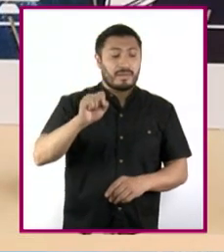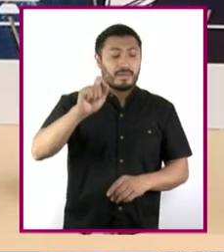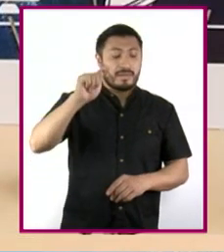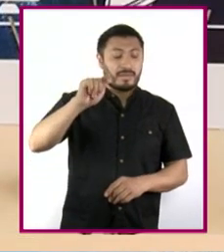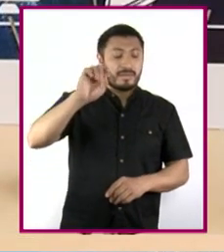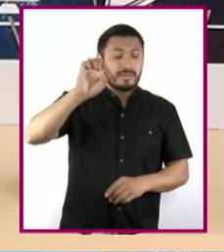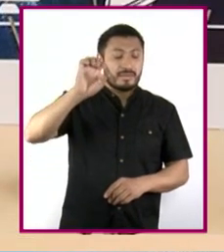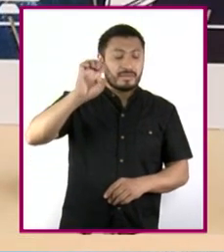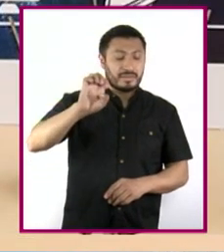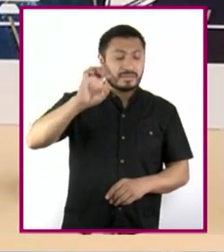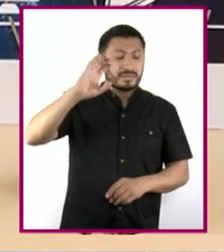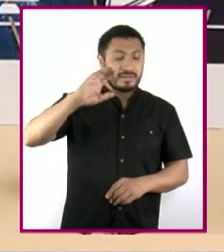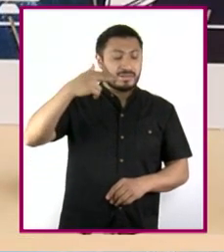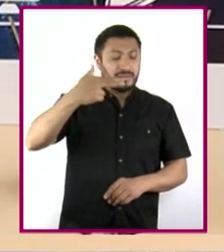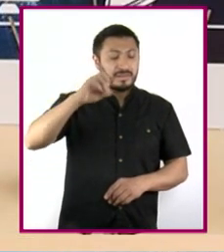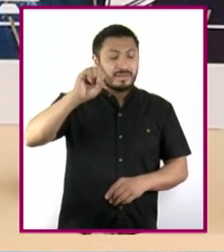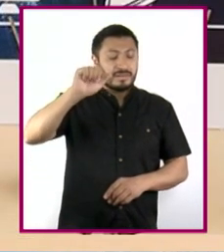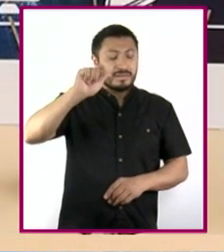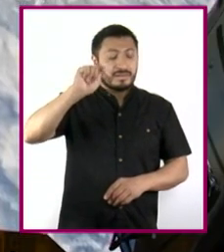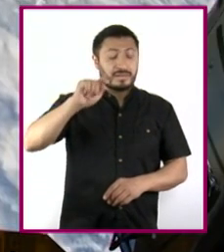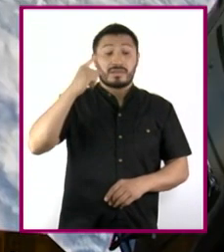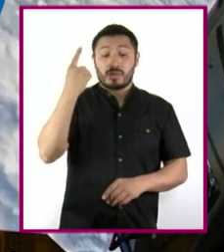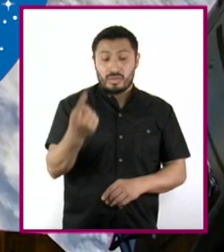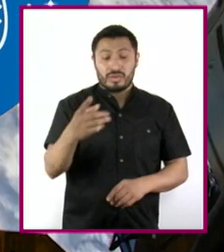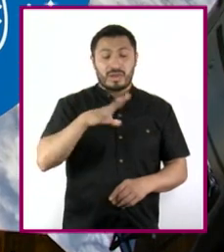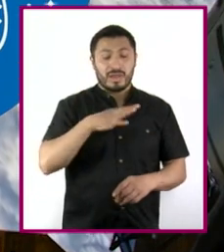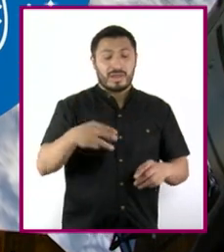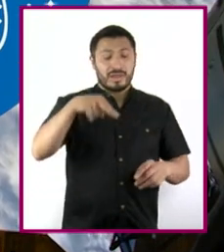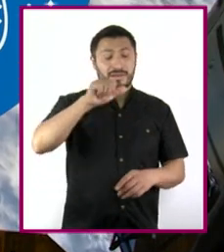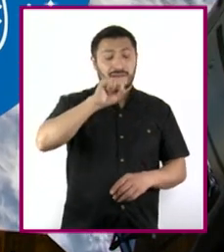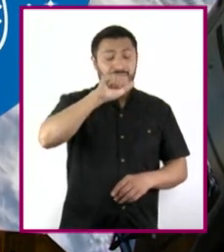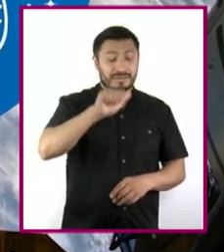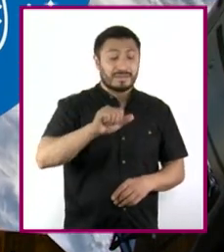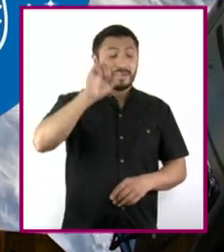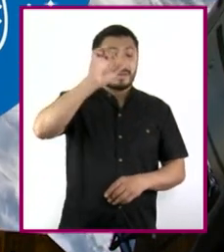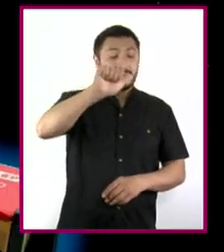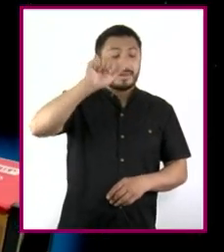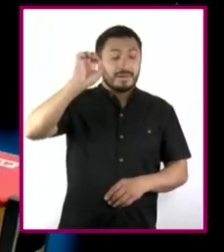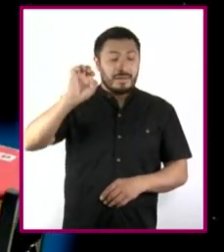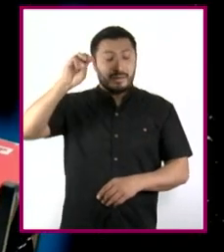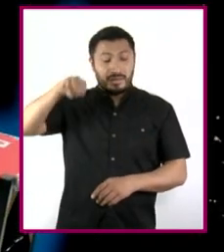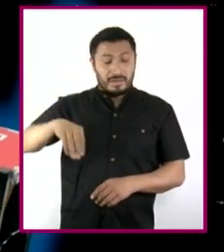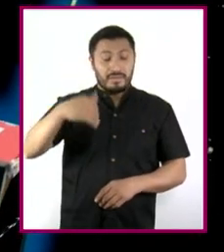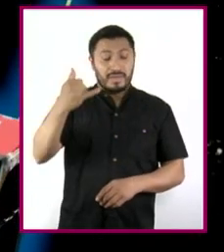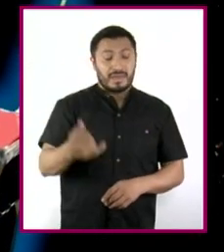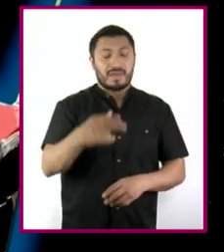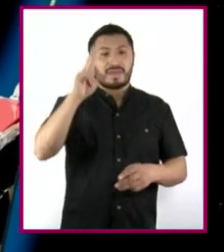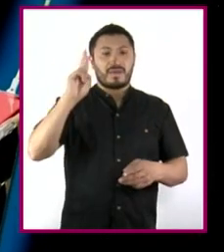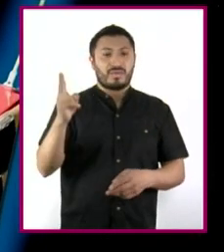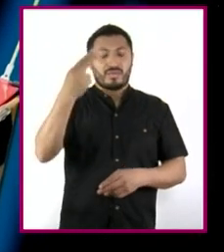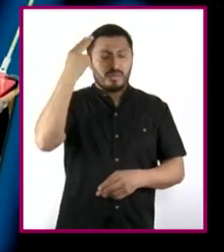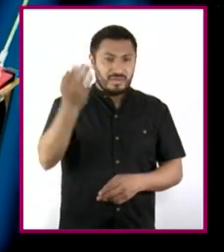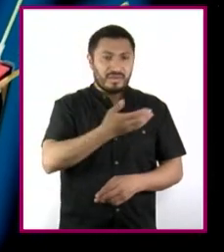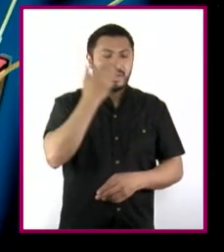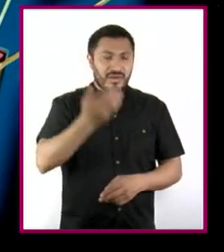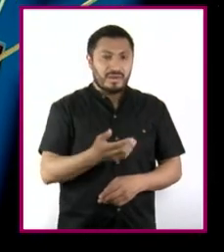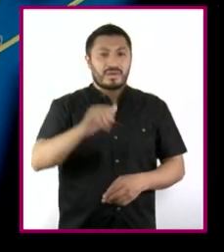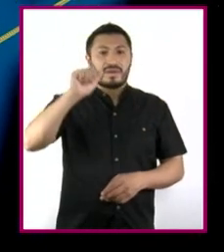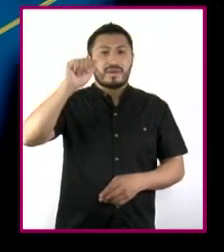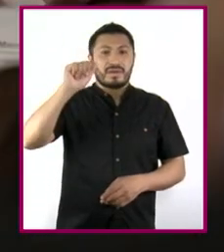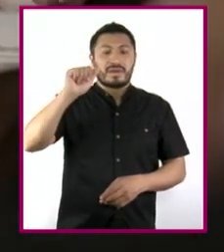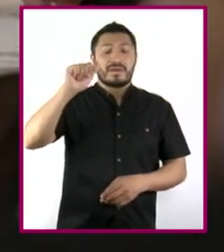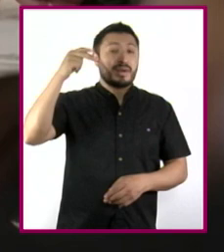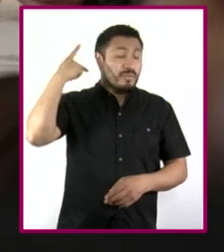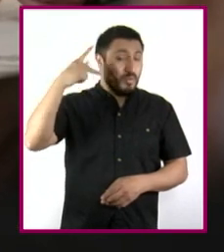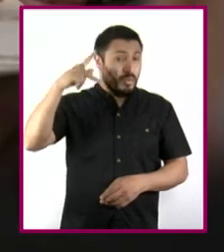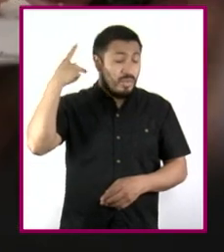1, la cual fue desarrollada entre la NASA, la Agencia Espacial Mexicana y la Universidad Popular Autónoma del Estado de